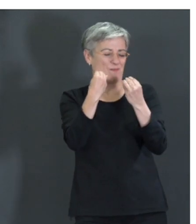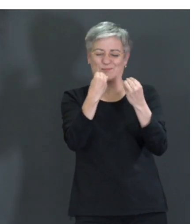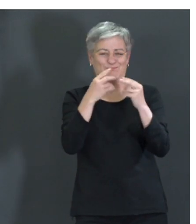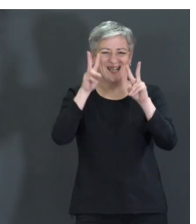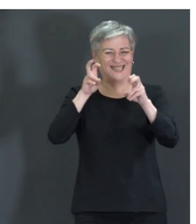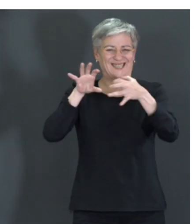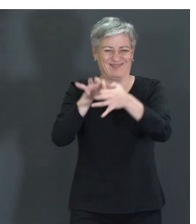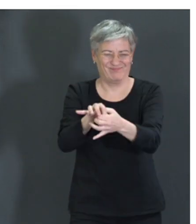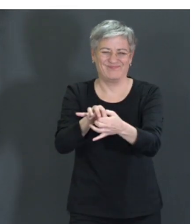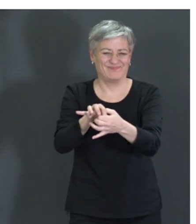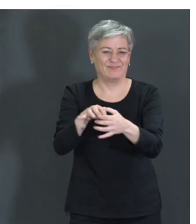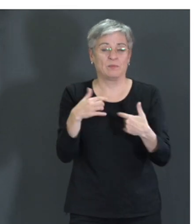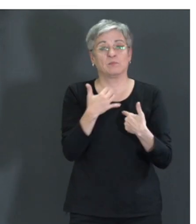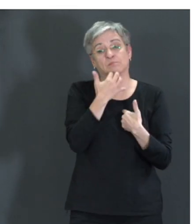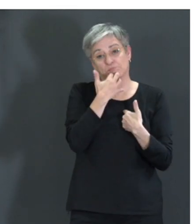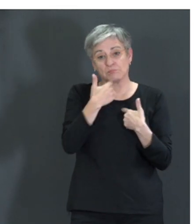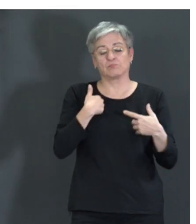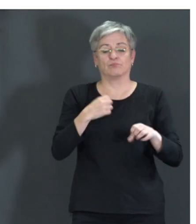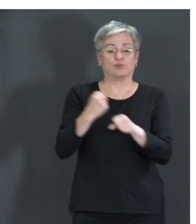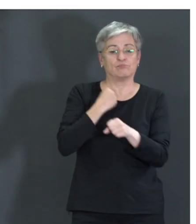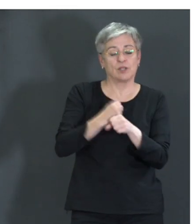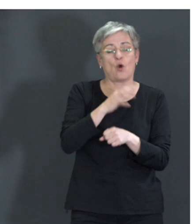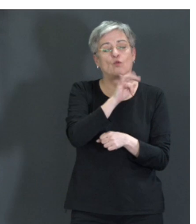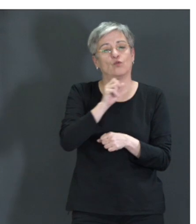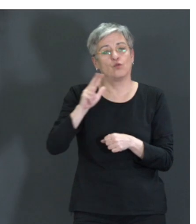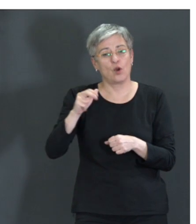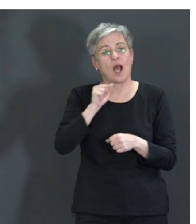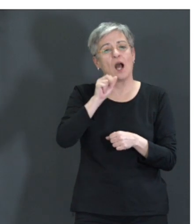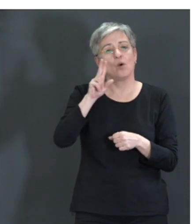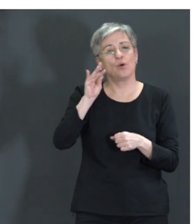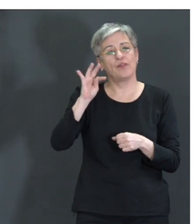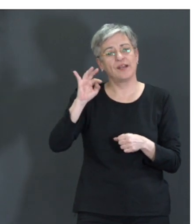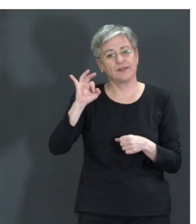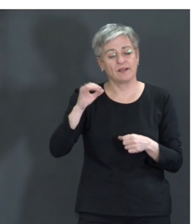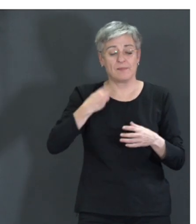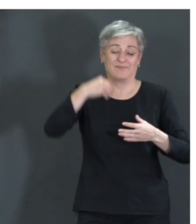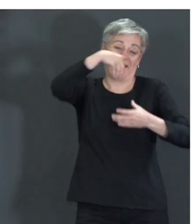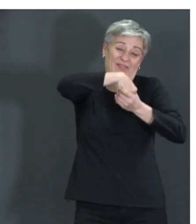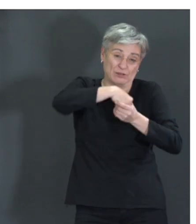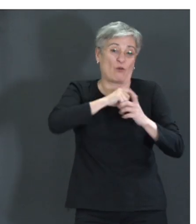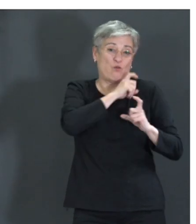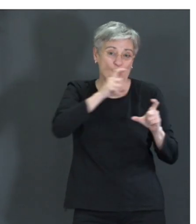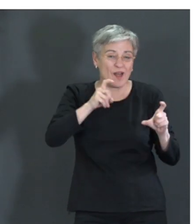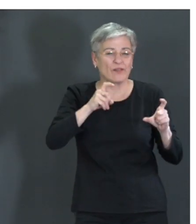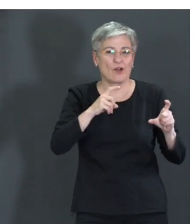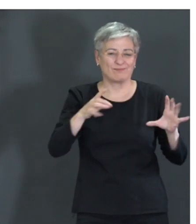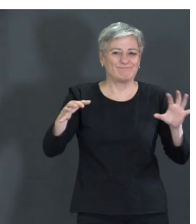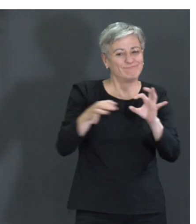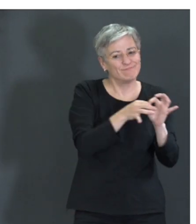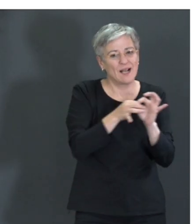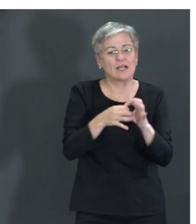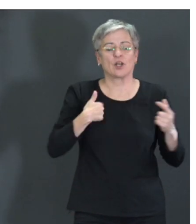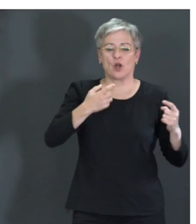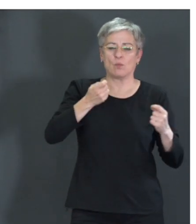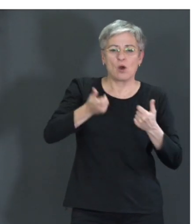Yo afortunadamente, por el hecho de estar trabajando en Full Audit dentro del paraguas de la Fundación Preven, pues es algo que he ido conociendo, he